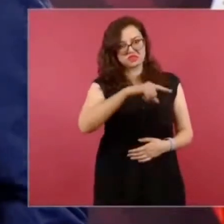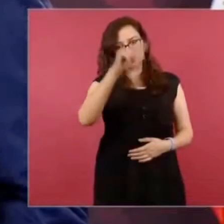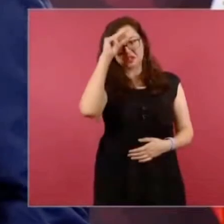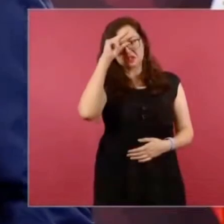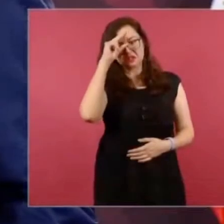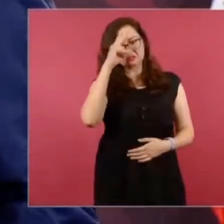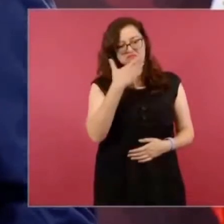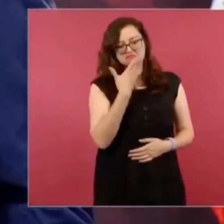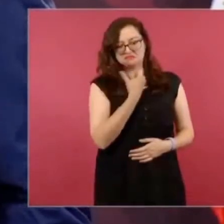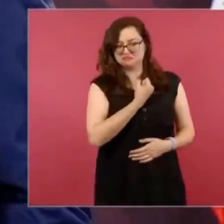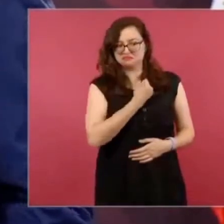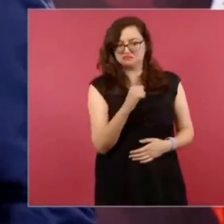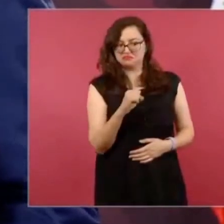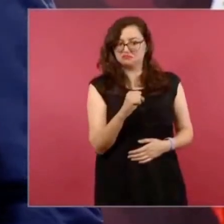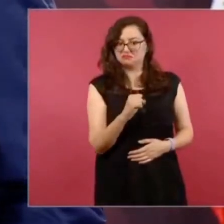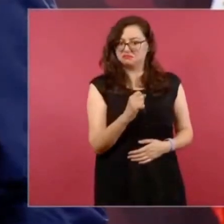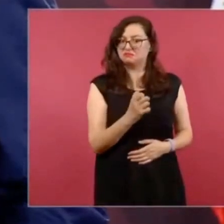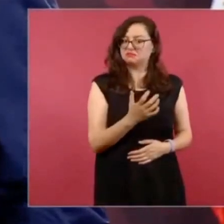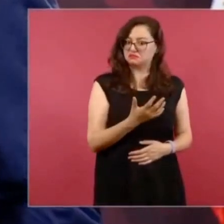inteligentes,